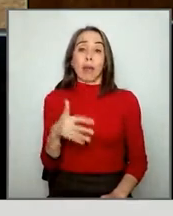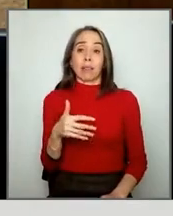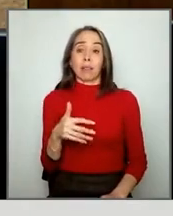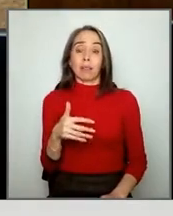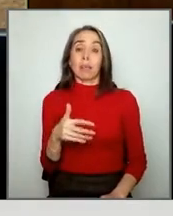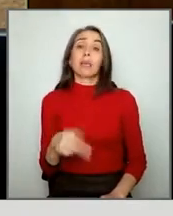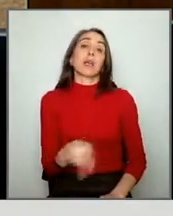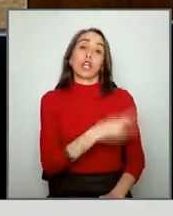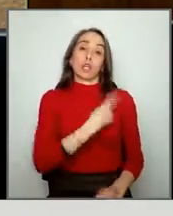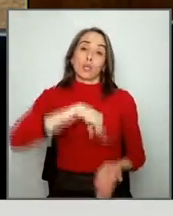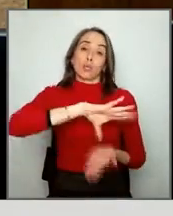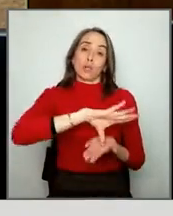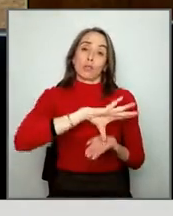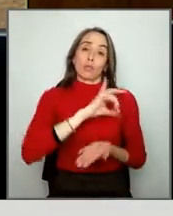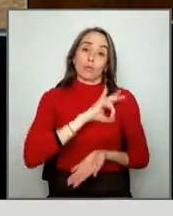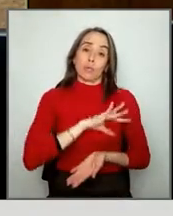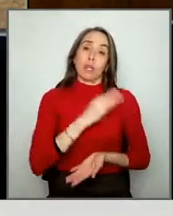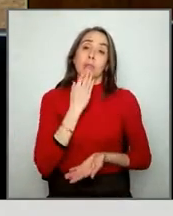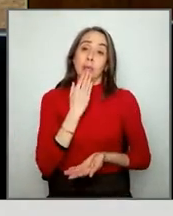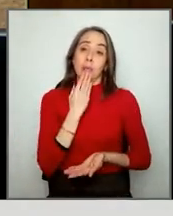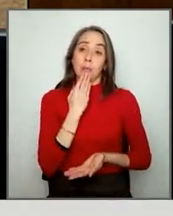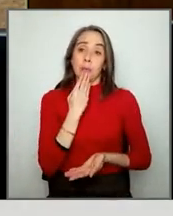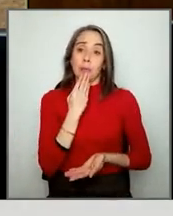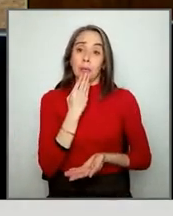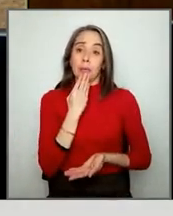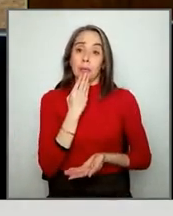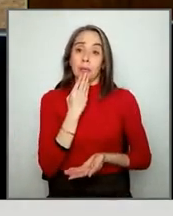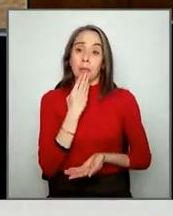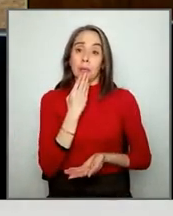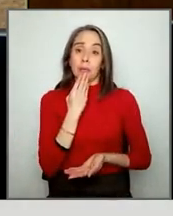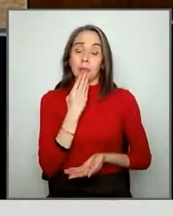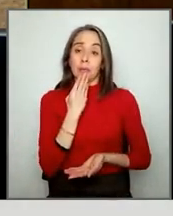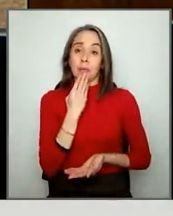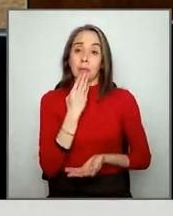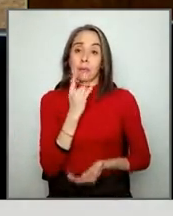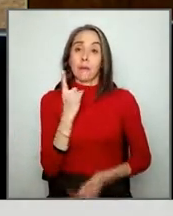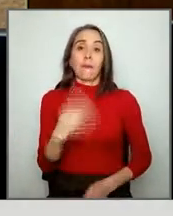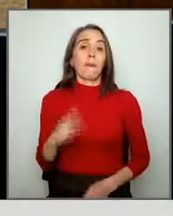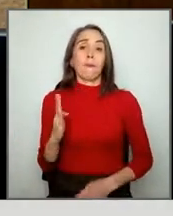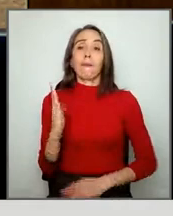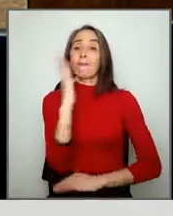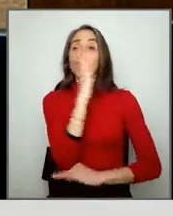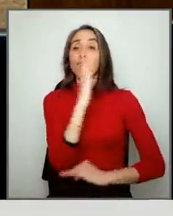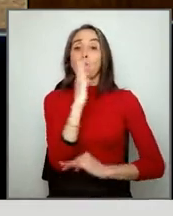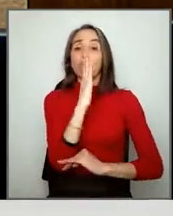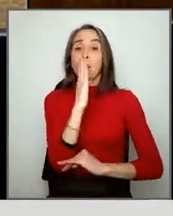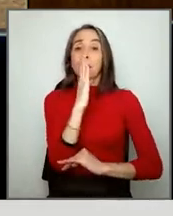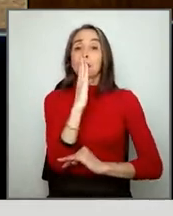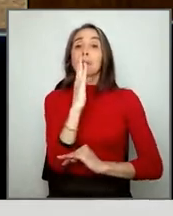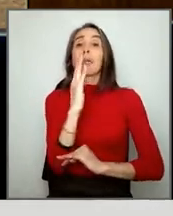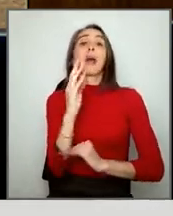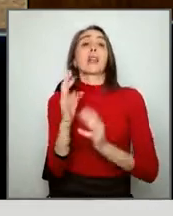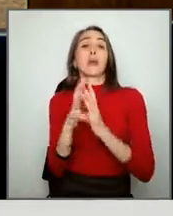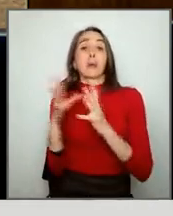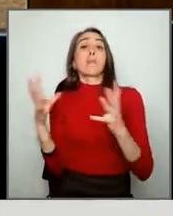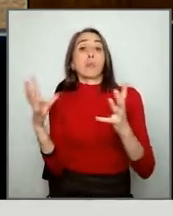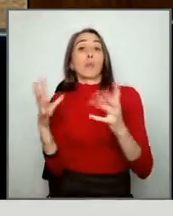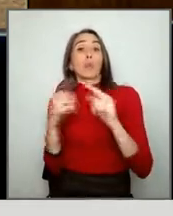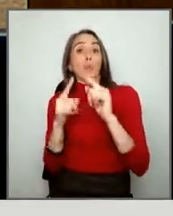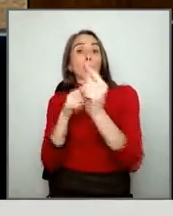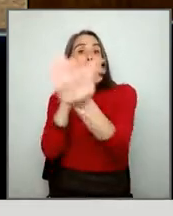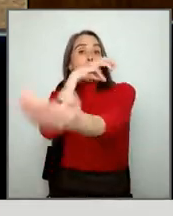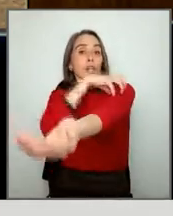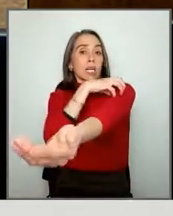sino que específicamente es fundamental en muchas regiones hoy en día Solamente